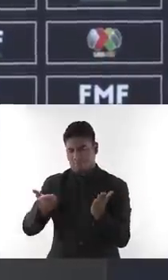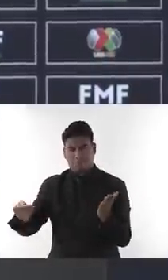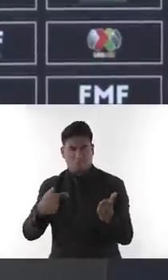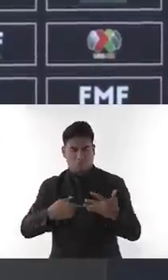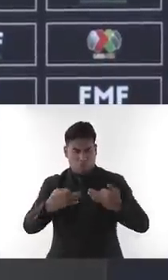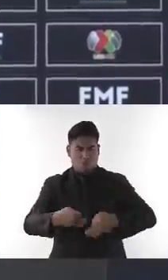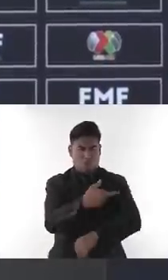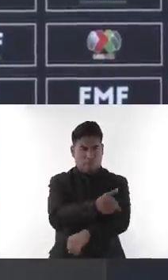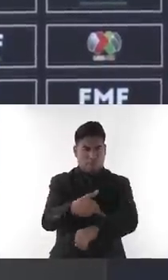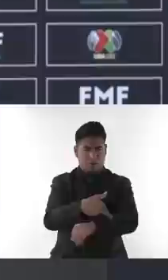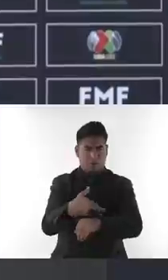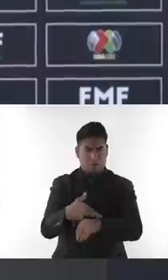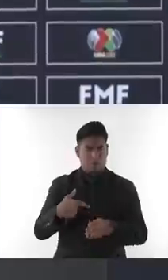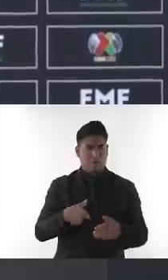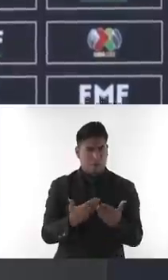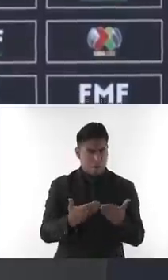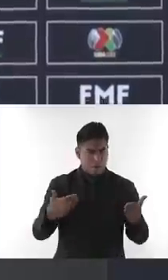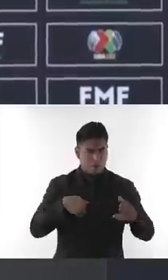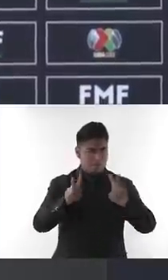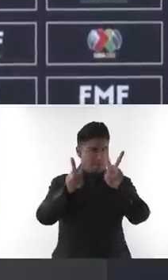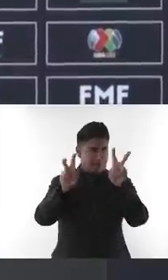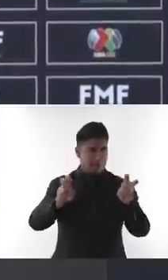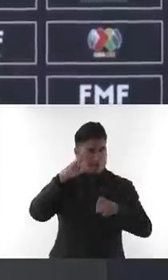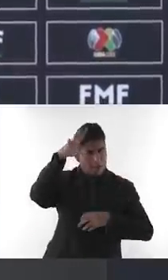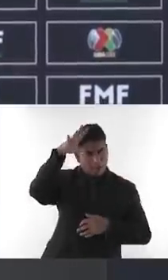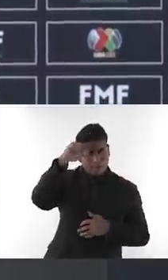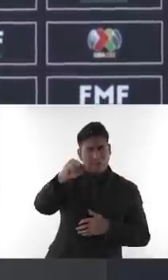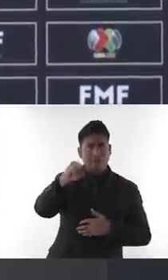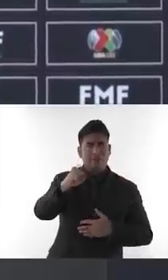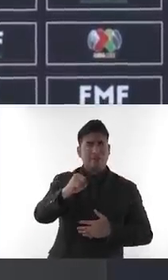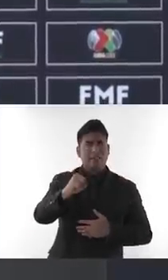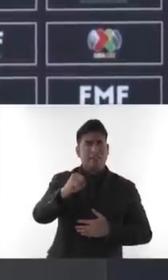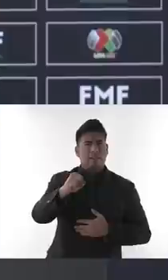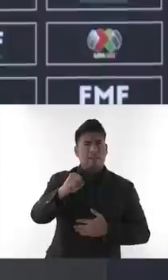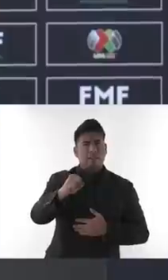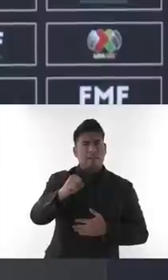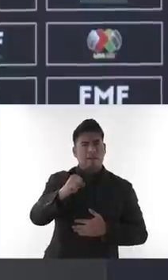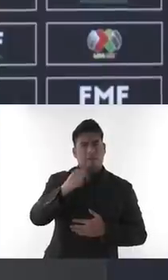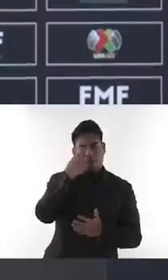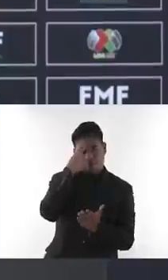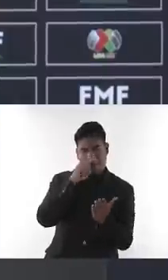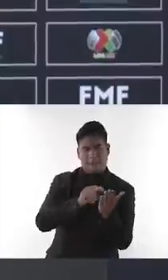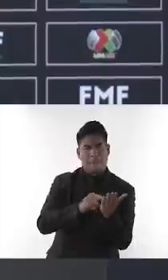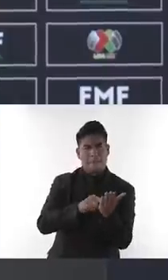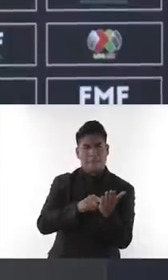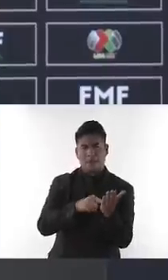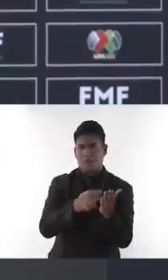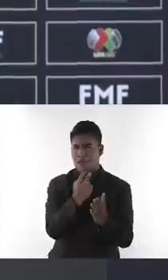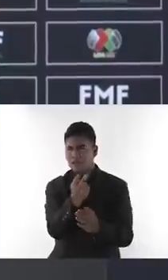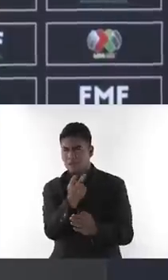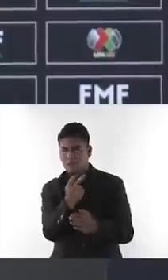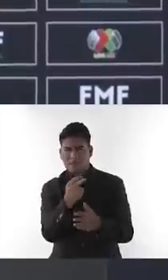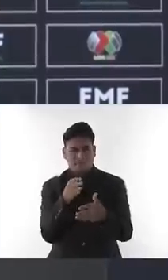parte conceptual, creo que esos obstáculos no tendrían por